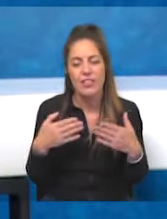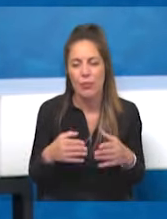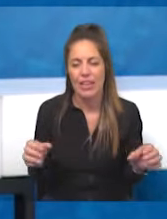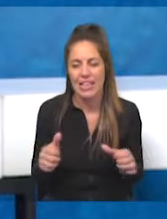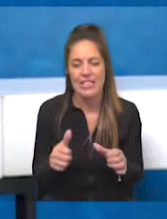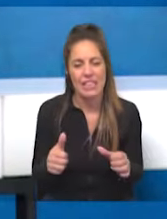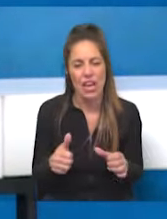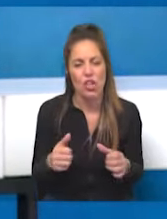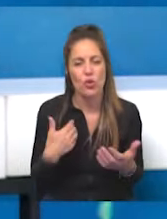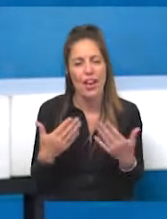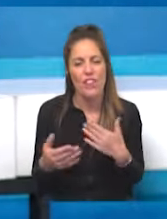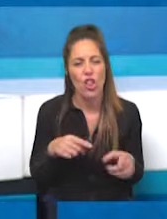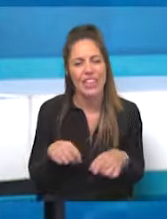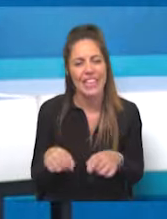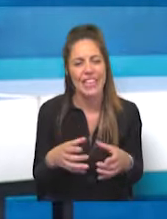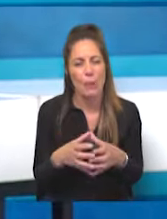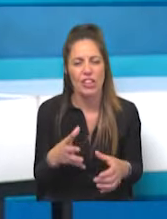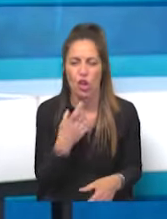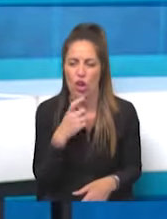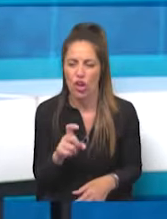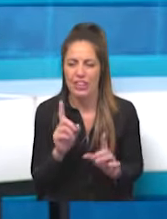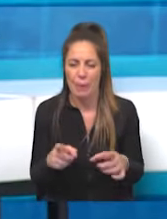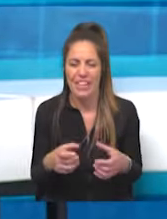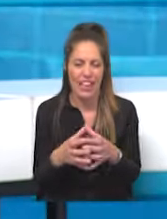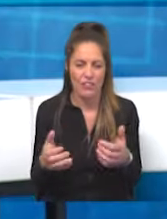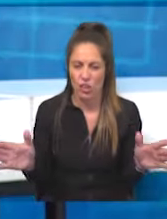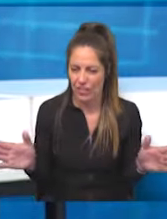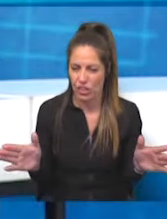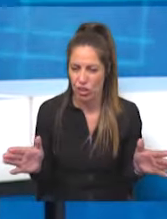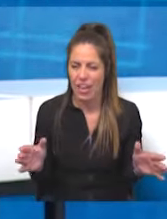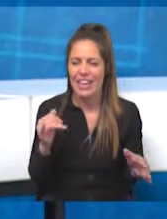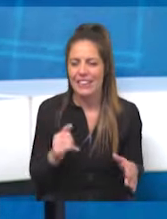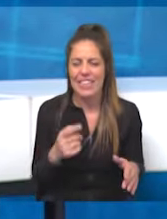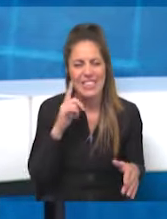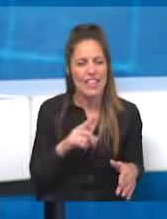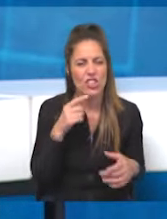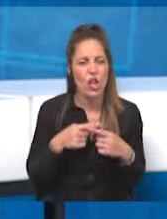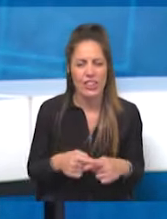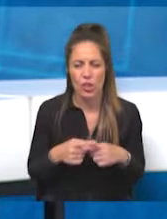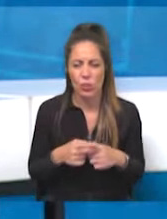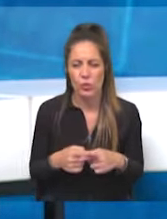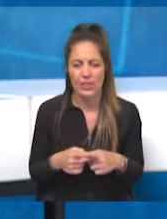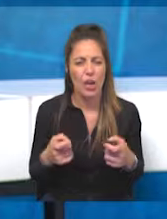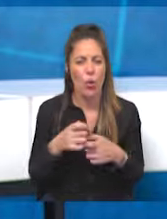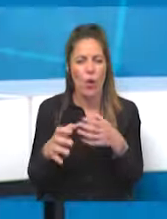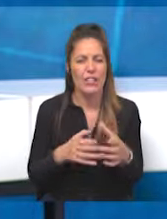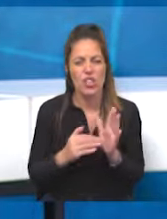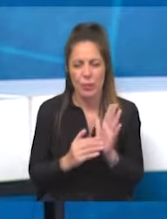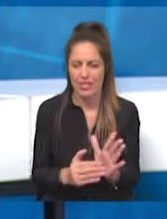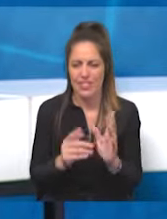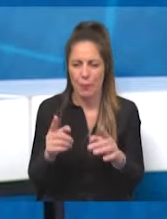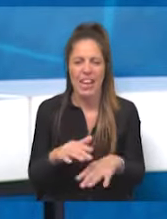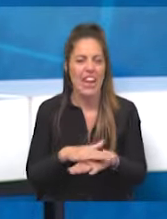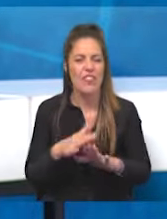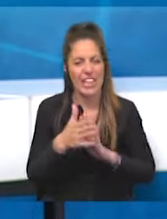hacía Antonio No yo he hablado con dirigentes del partido Colorado también de Cabildo que tienen como esa intención de discutir que la coalición se presente también a